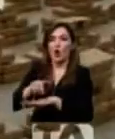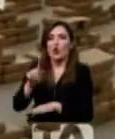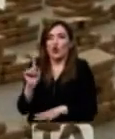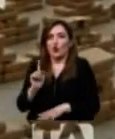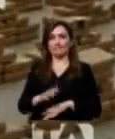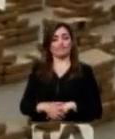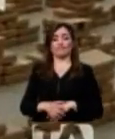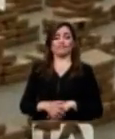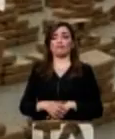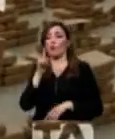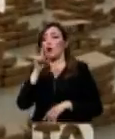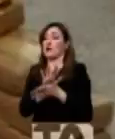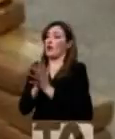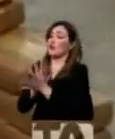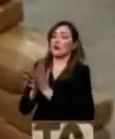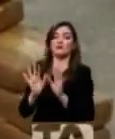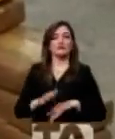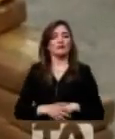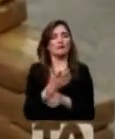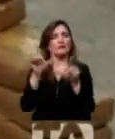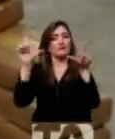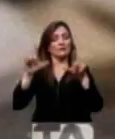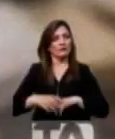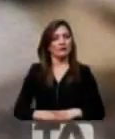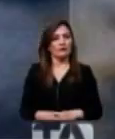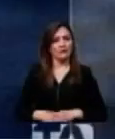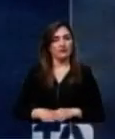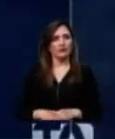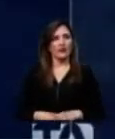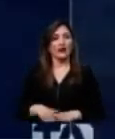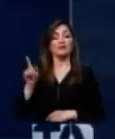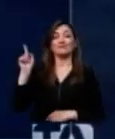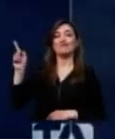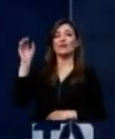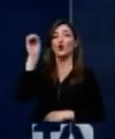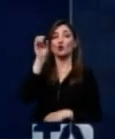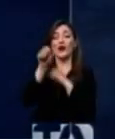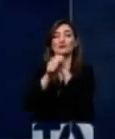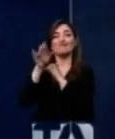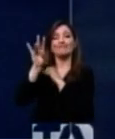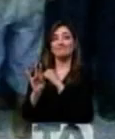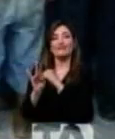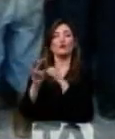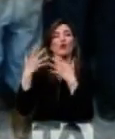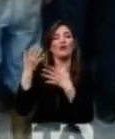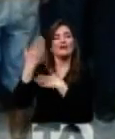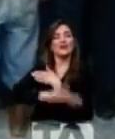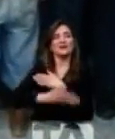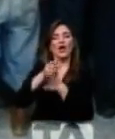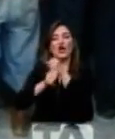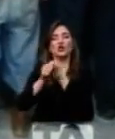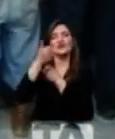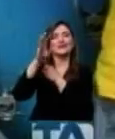pues dice que no hay elementos de convicción todos fueron liberados y el caso a mantarraya octubre del 2017 se obtuvo sentencias de